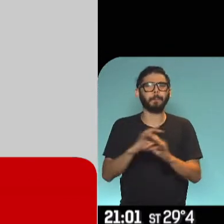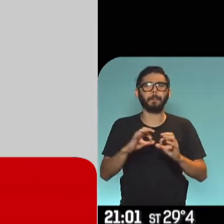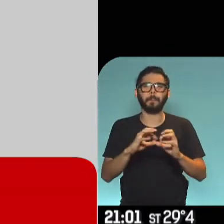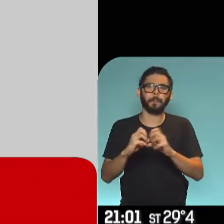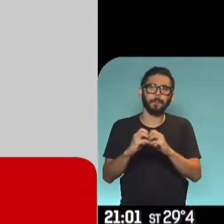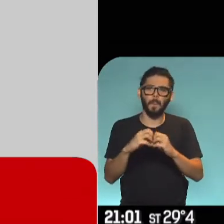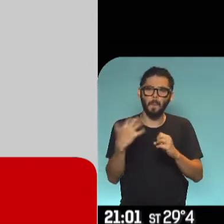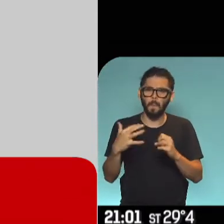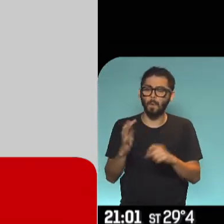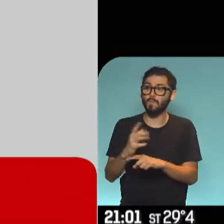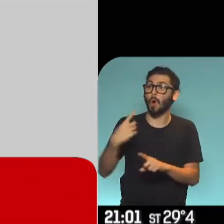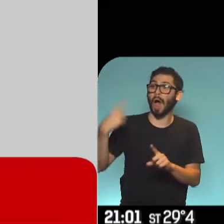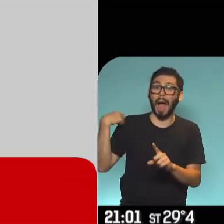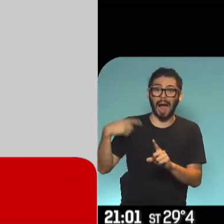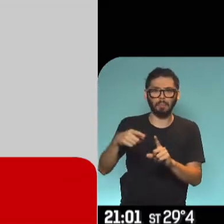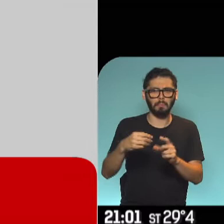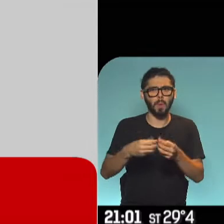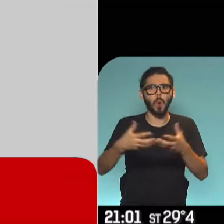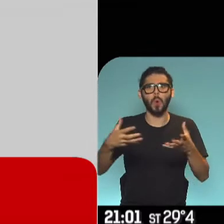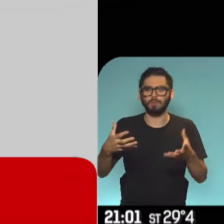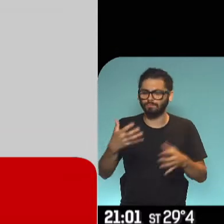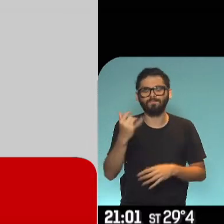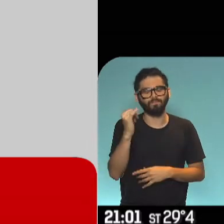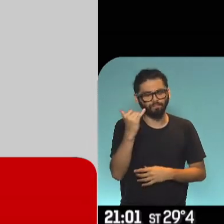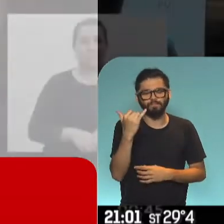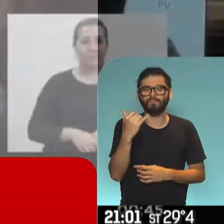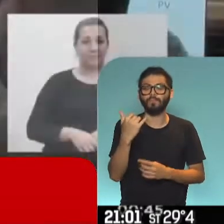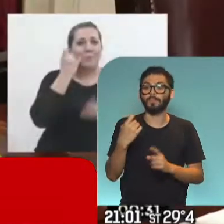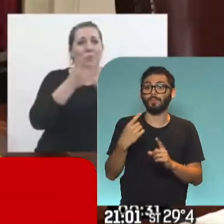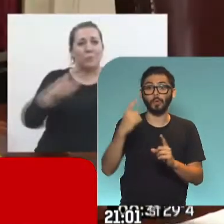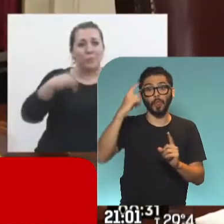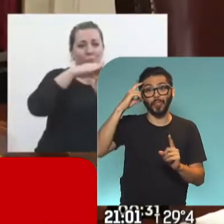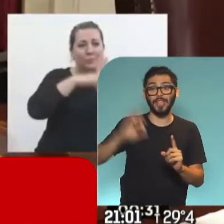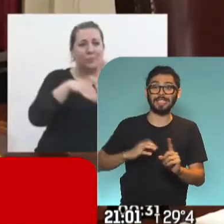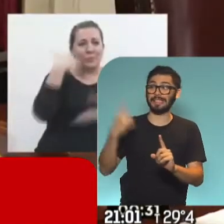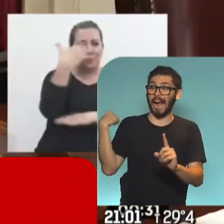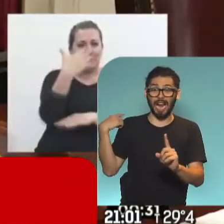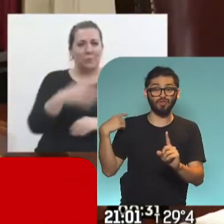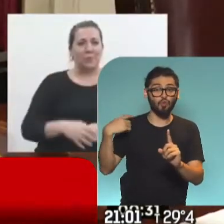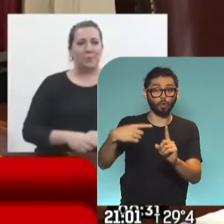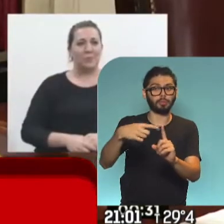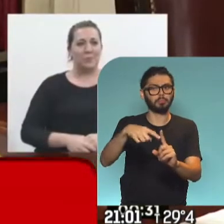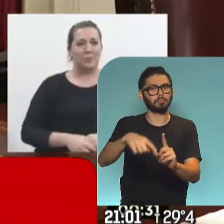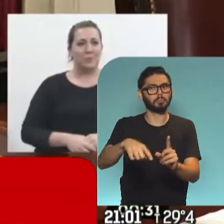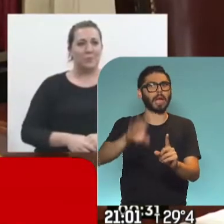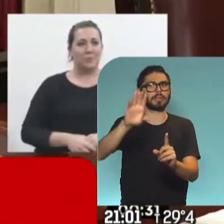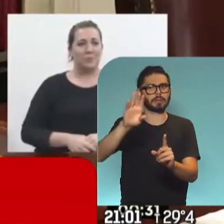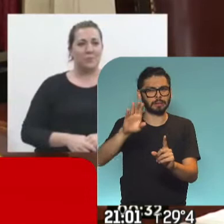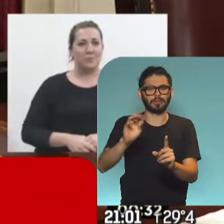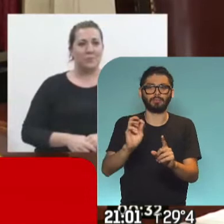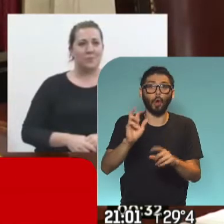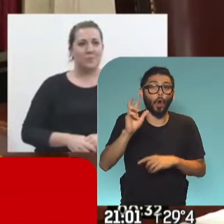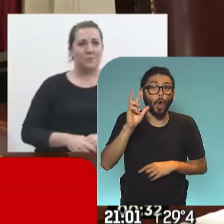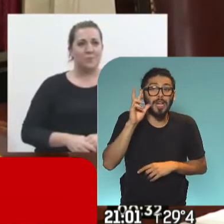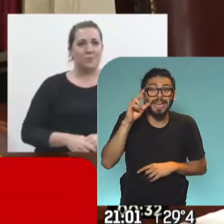interesante, por encima de temas anteriores. Muy por encima de la última década, nombra Cristina, que bueno, media sanción de